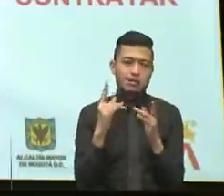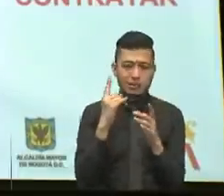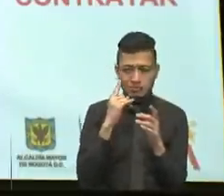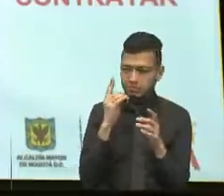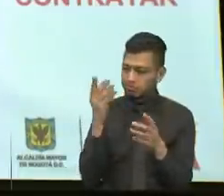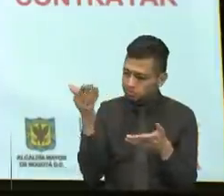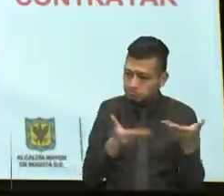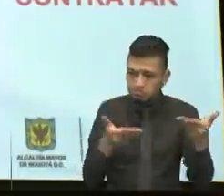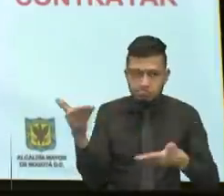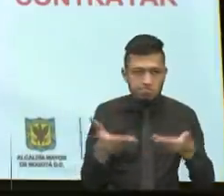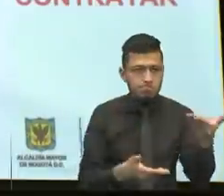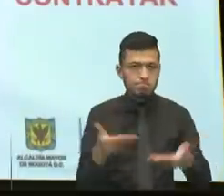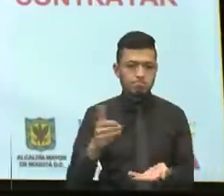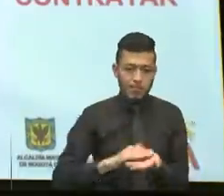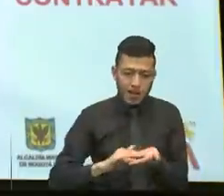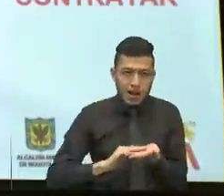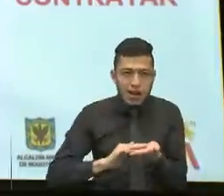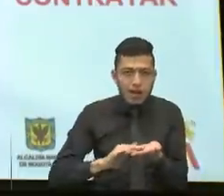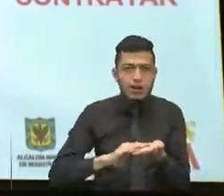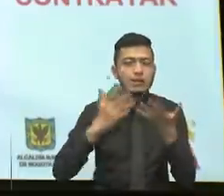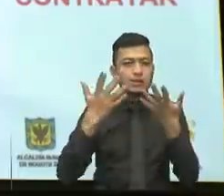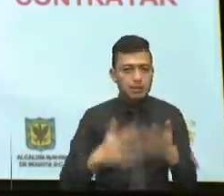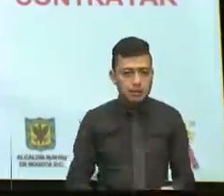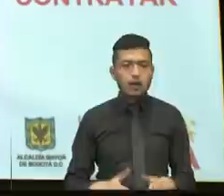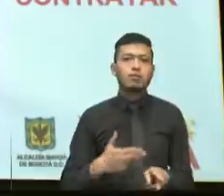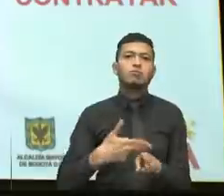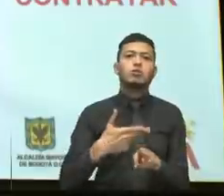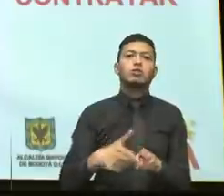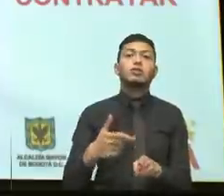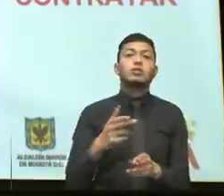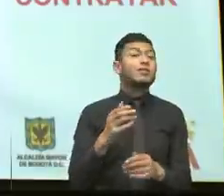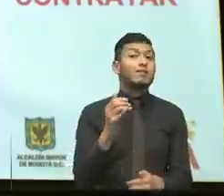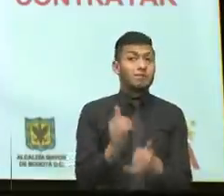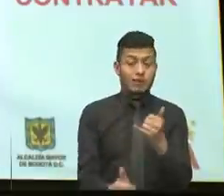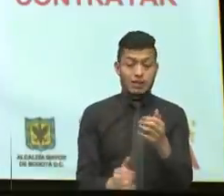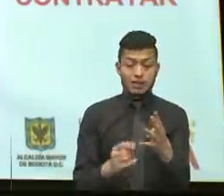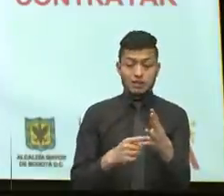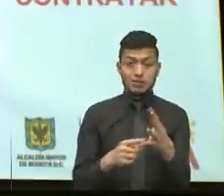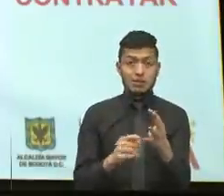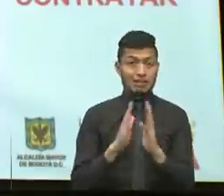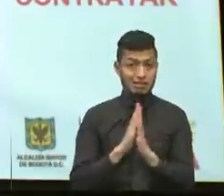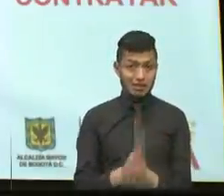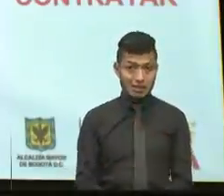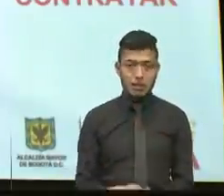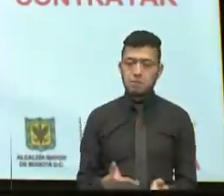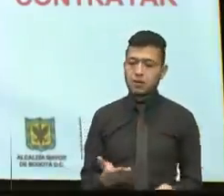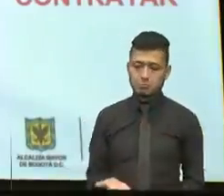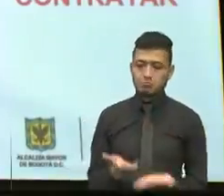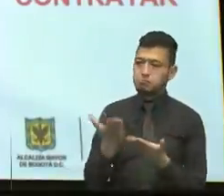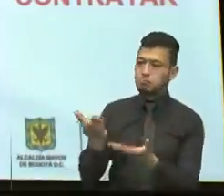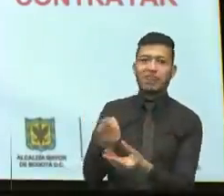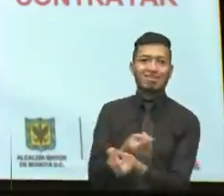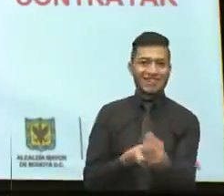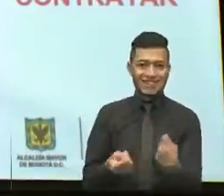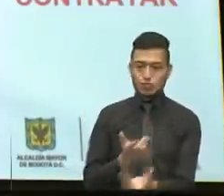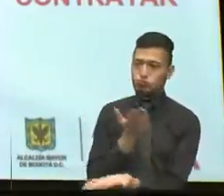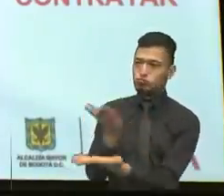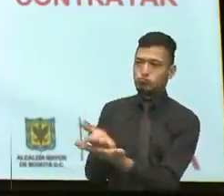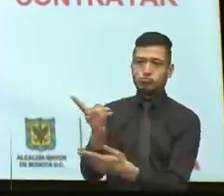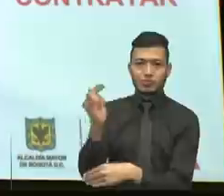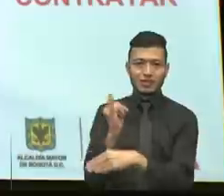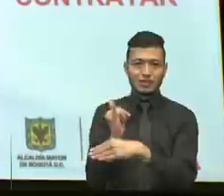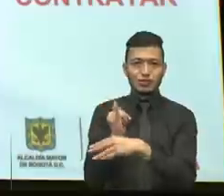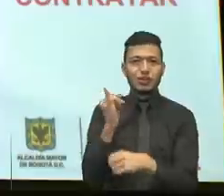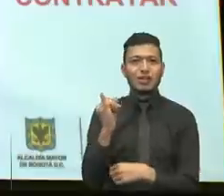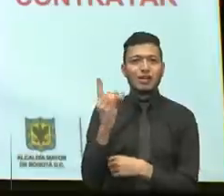que a finales de diciembre le entreguemos al IDU lo que nosotros queremos que diseñe,